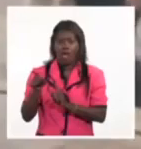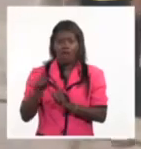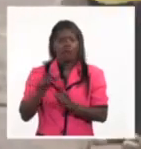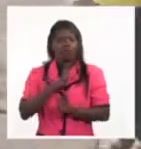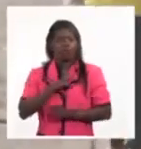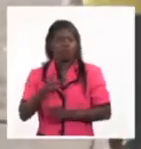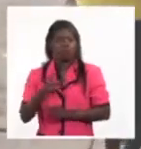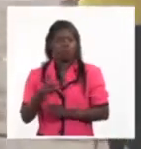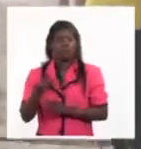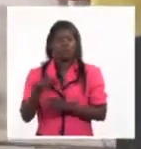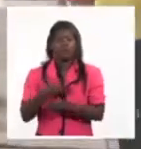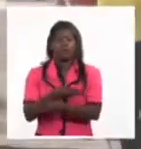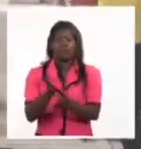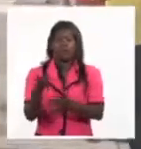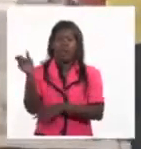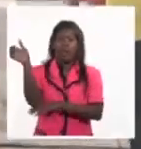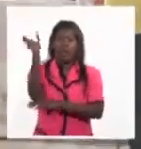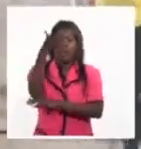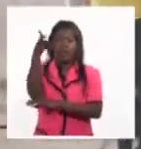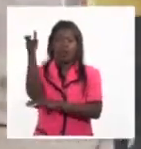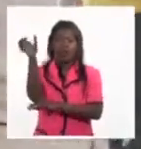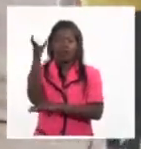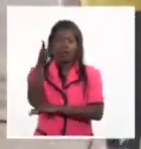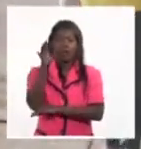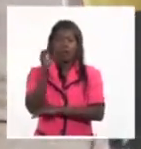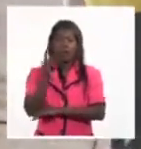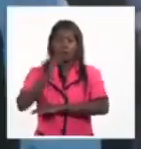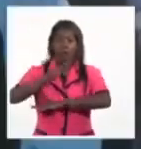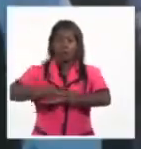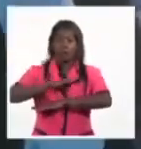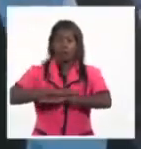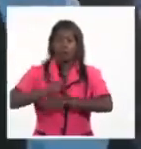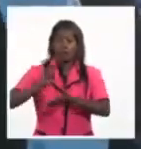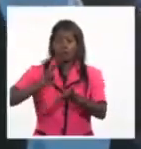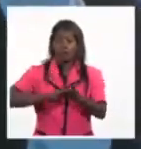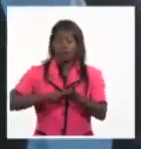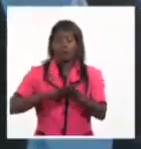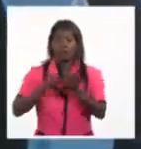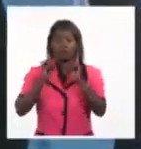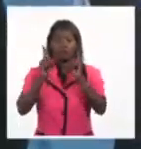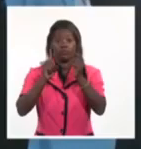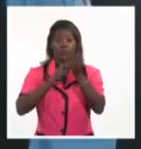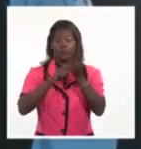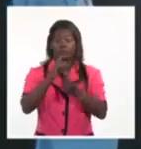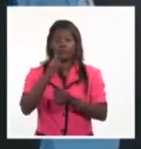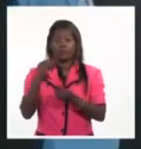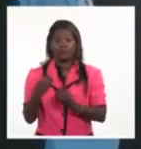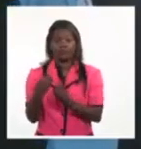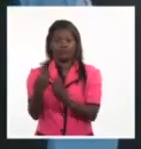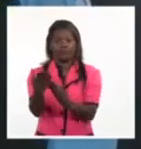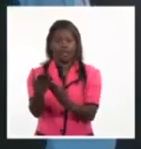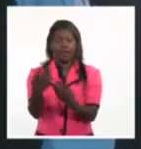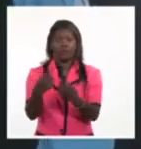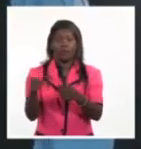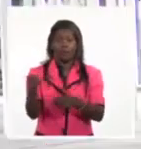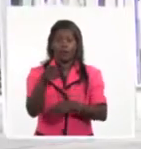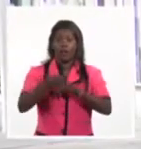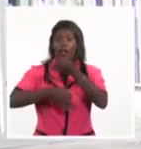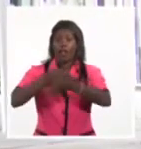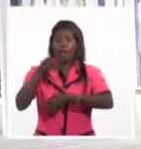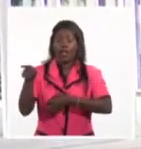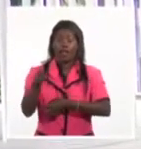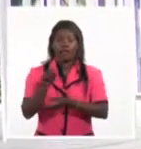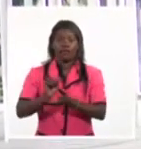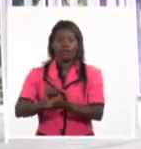Yumurina fue abanderada por el miembro del Buró Provincial del Partido, Pablo Antonio Santana Ramírez, quien expresó el compromiso de los trabajadores matanceros, que